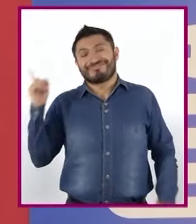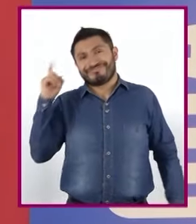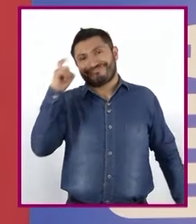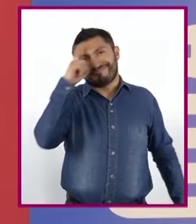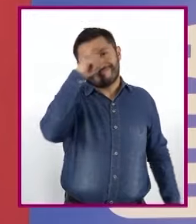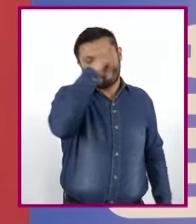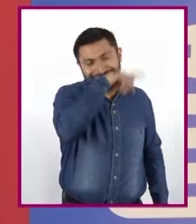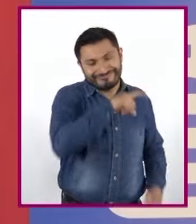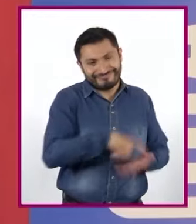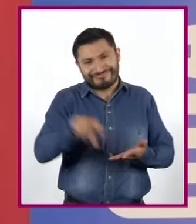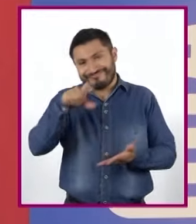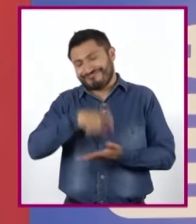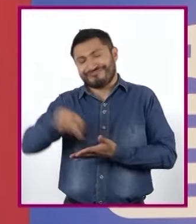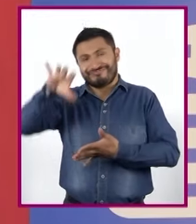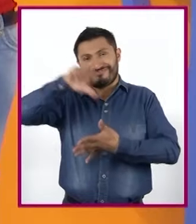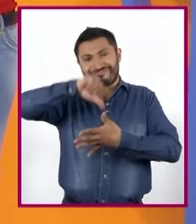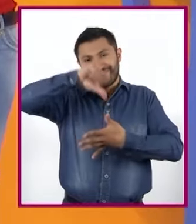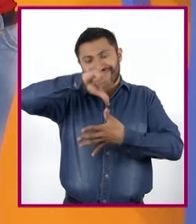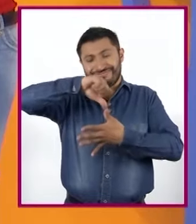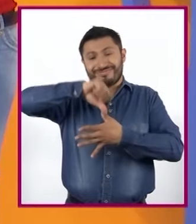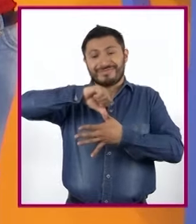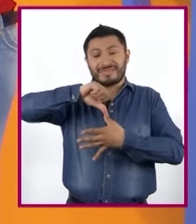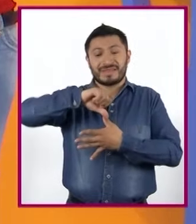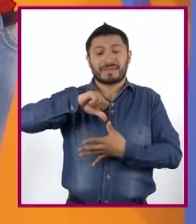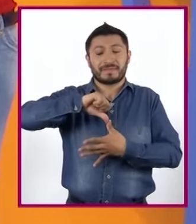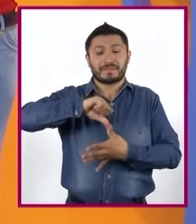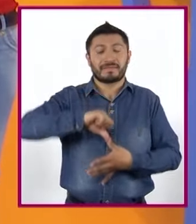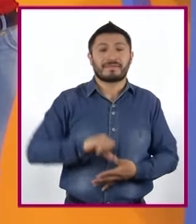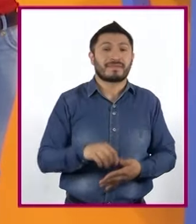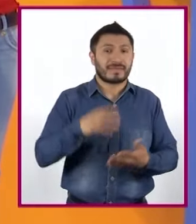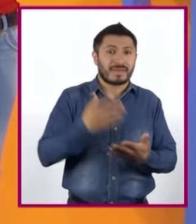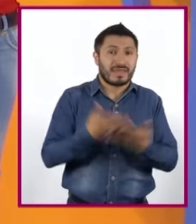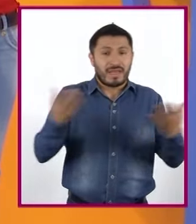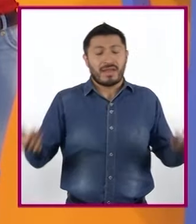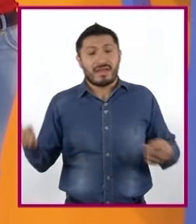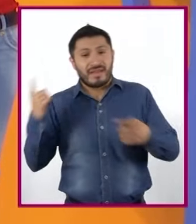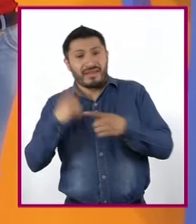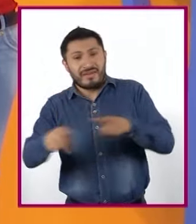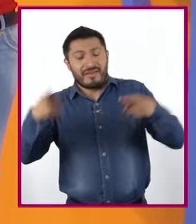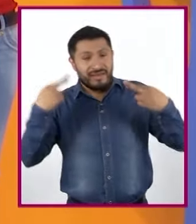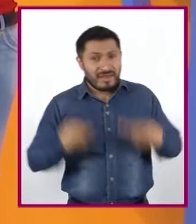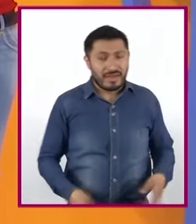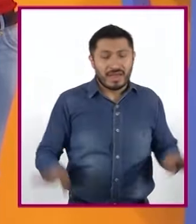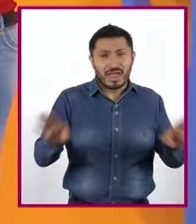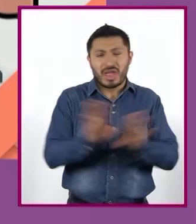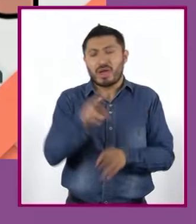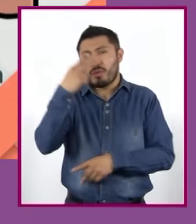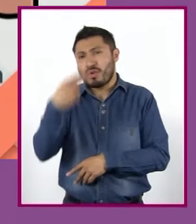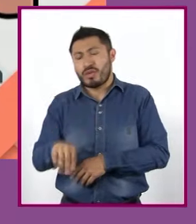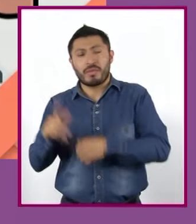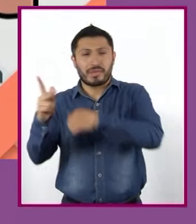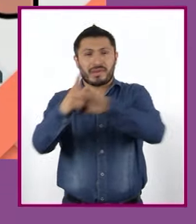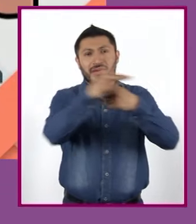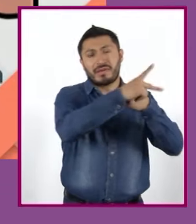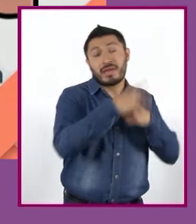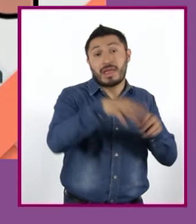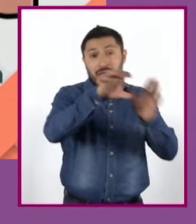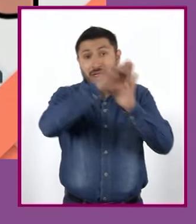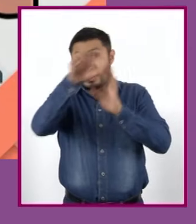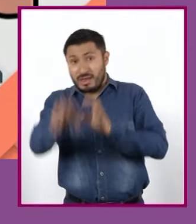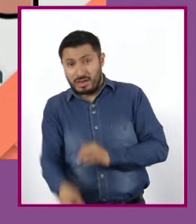de compras en Latinoamérica. Veamos algunas prendas más y cómo las llaman en otros países. Por